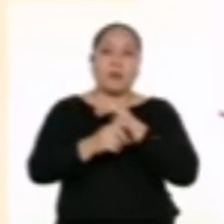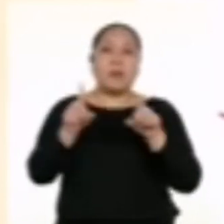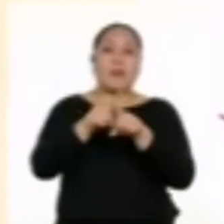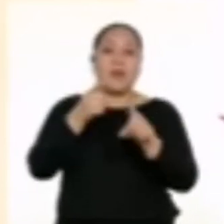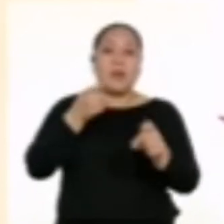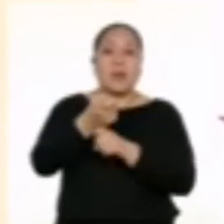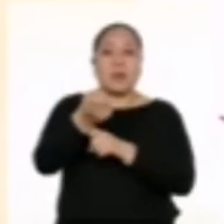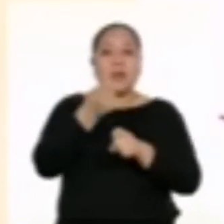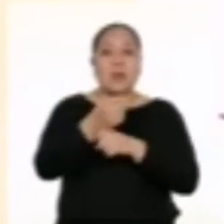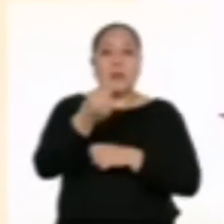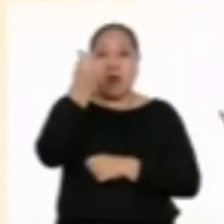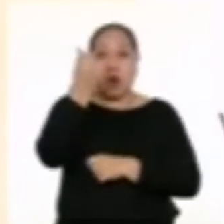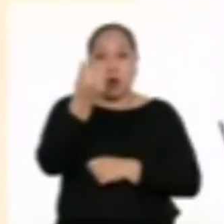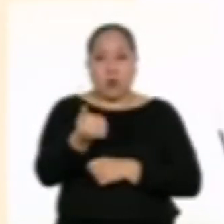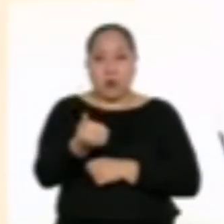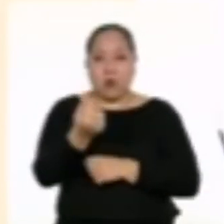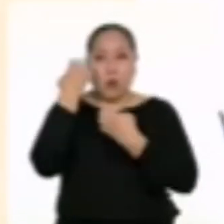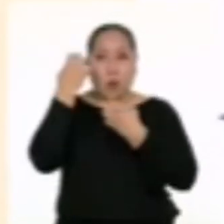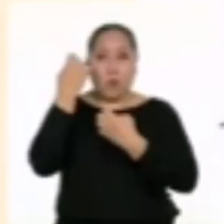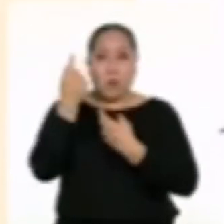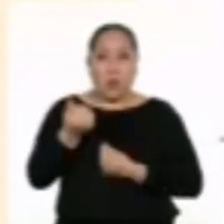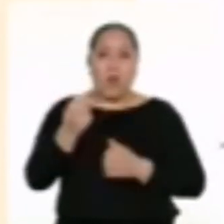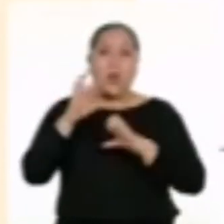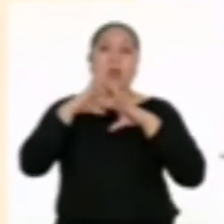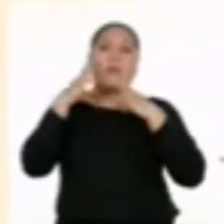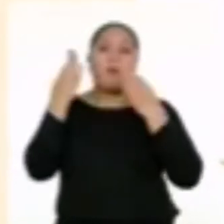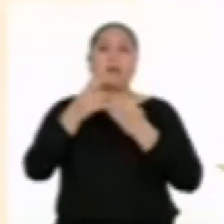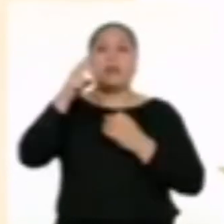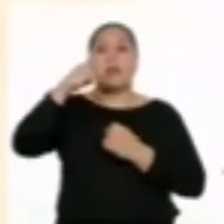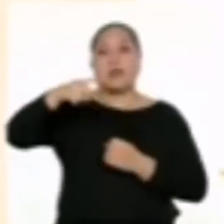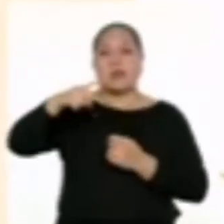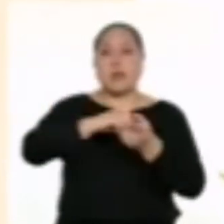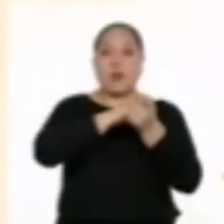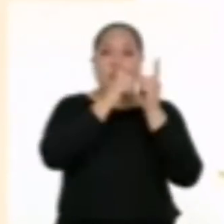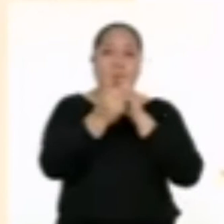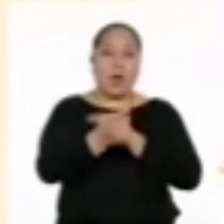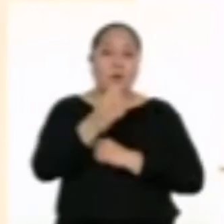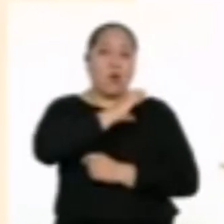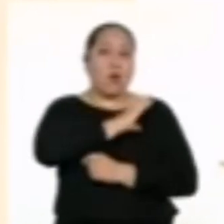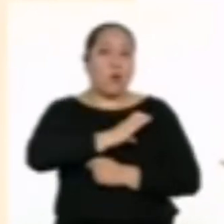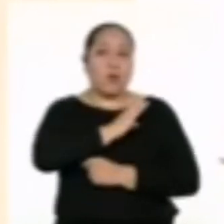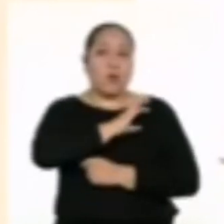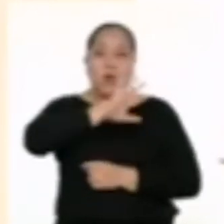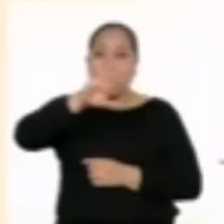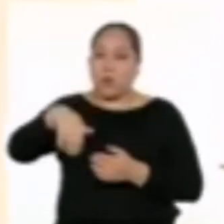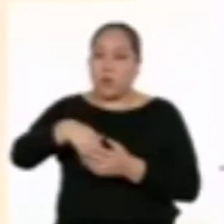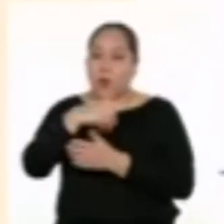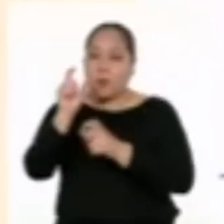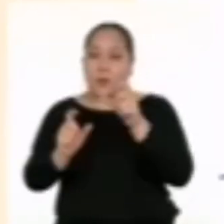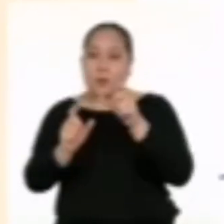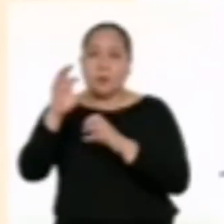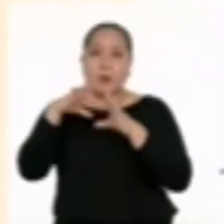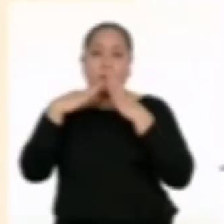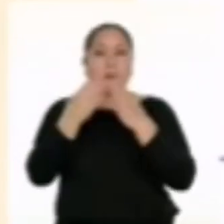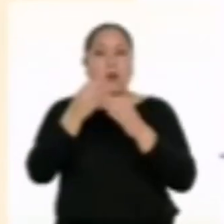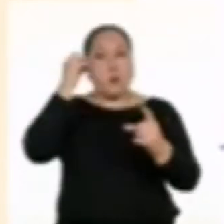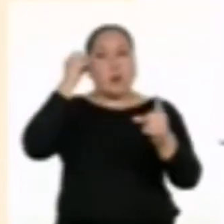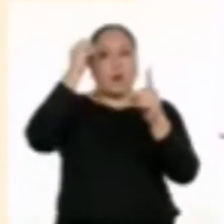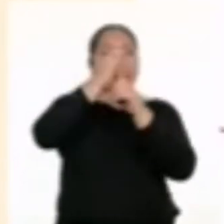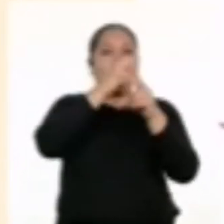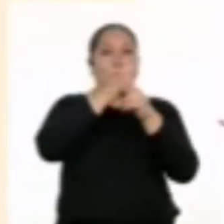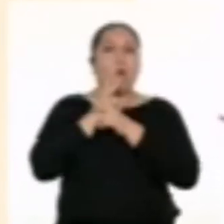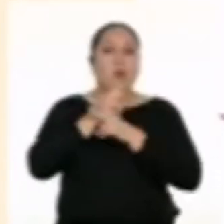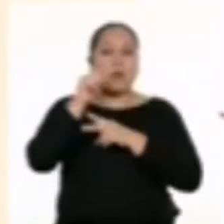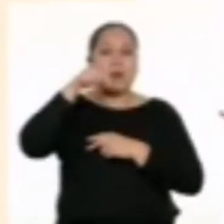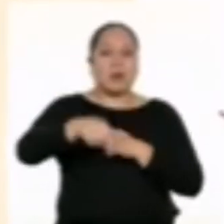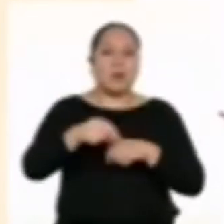la economía familiar. Por lo tanto, se requiere un cambio en los comportamientos de todos los miembros de la familia, con el objetivo de cuidarnos